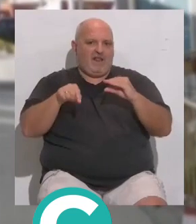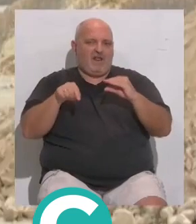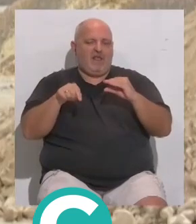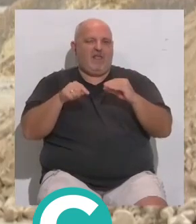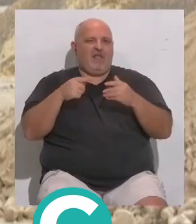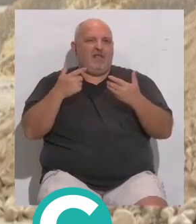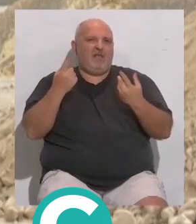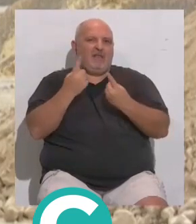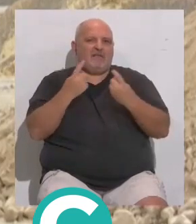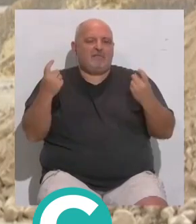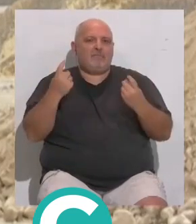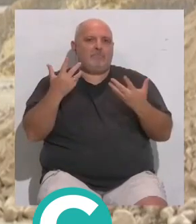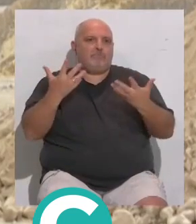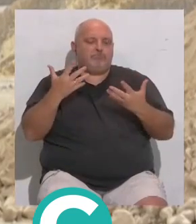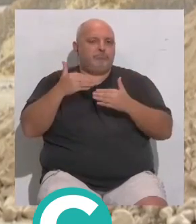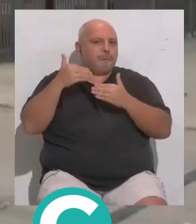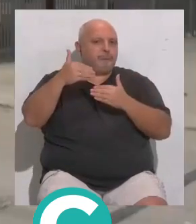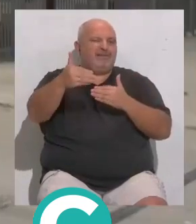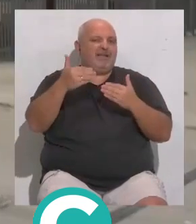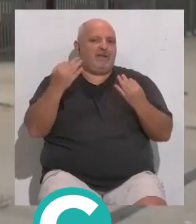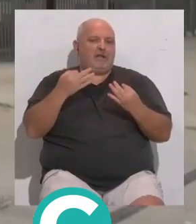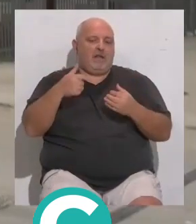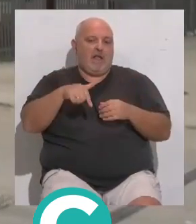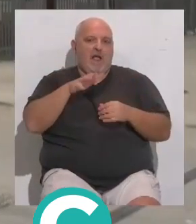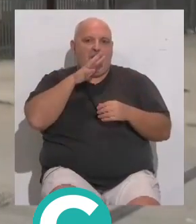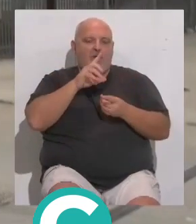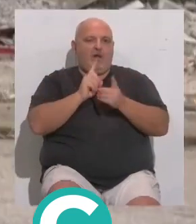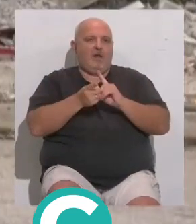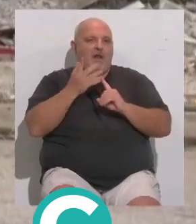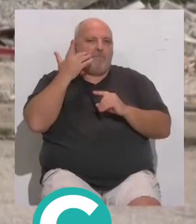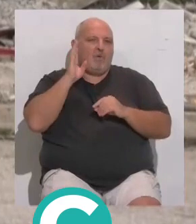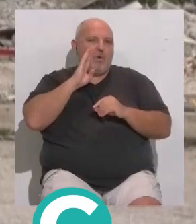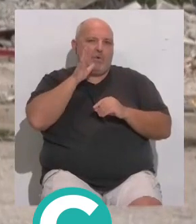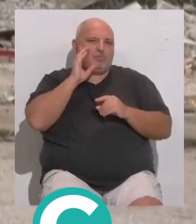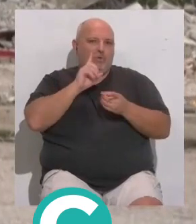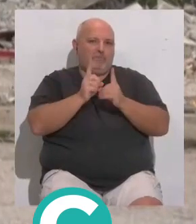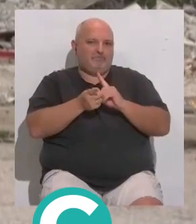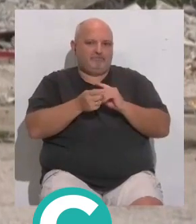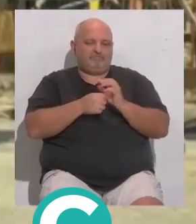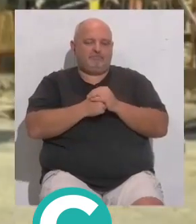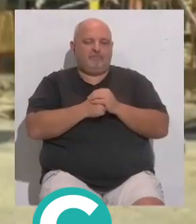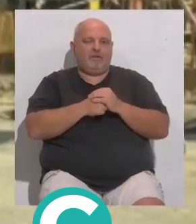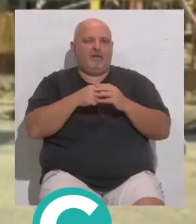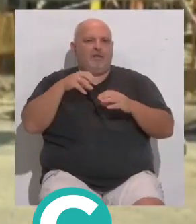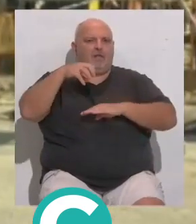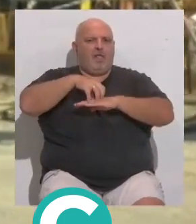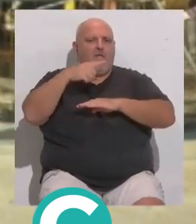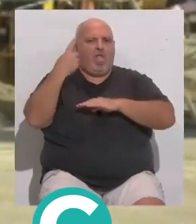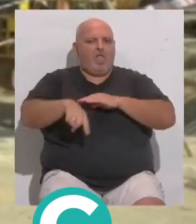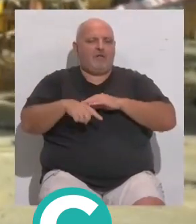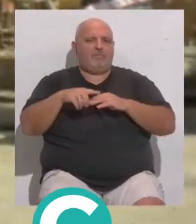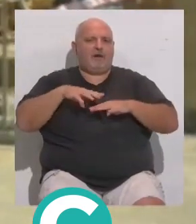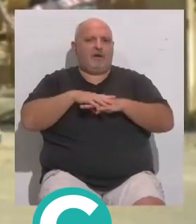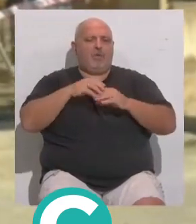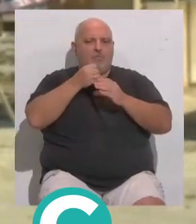dar respuesta a las necesidades presentes y futuras en el tratamiento de aguas de este área industrial. Las nuevas instalaciones cuentan con una